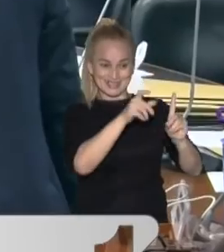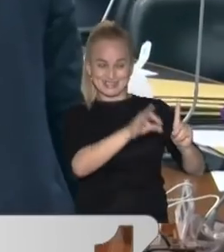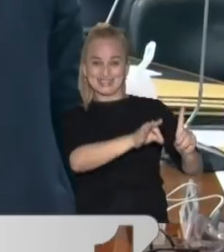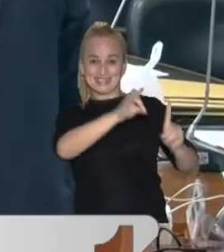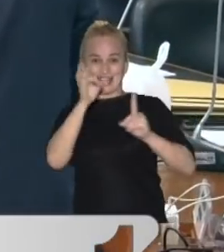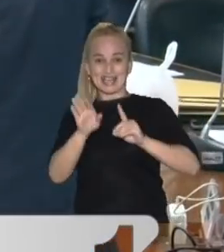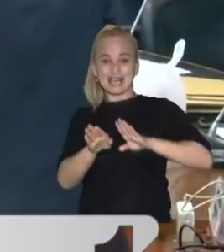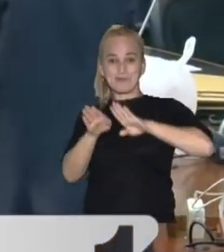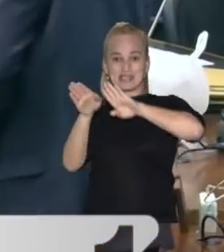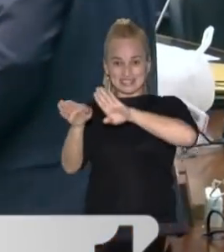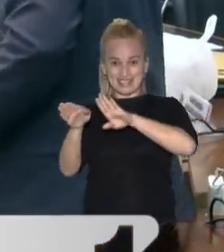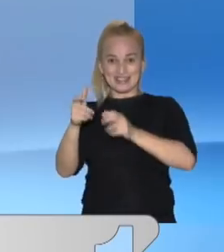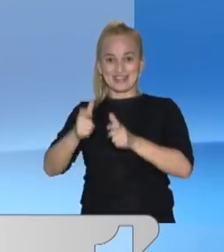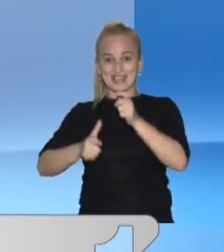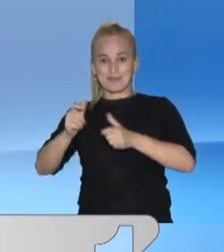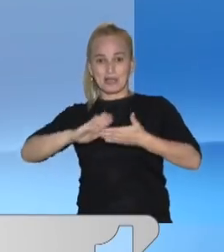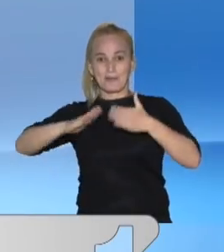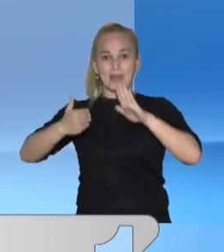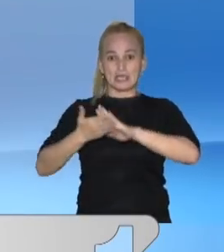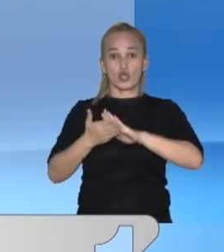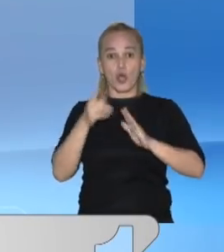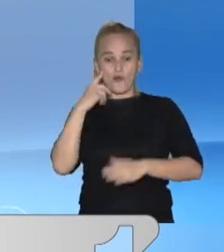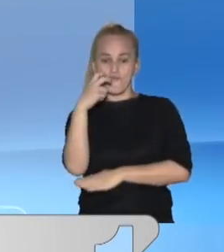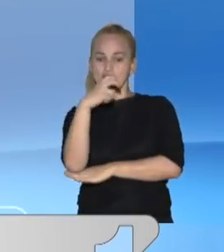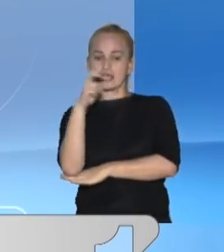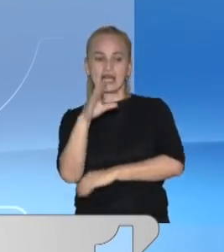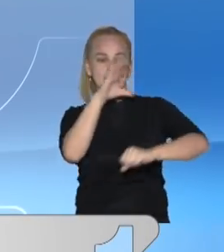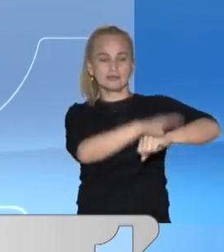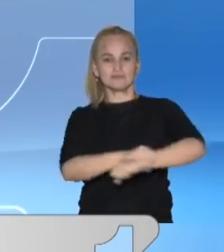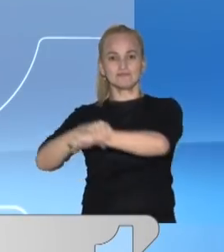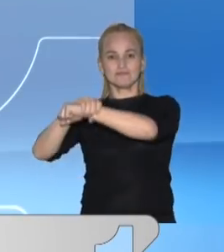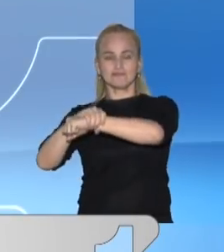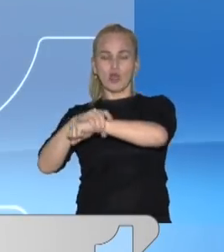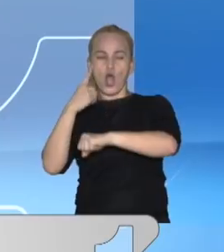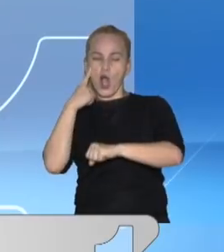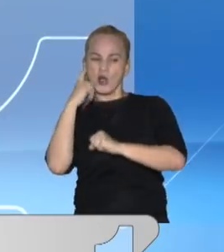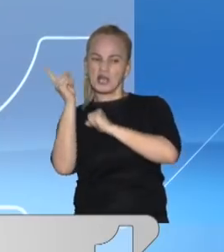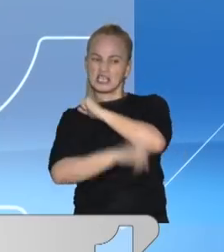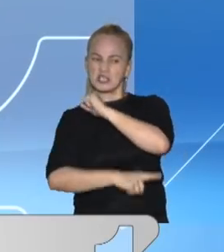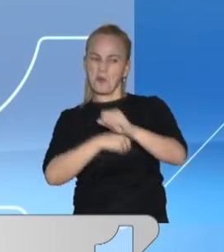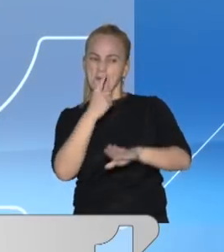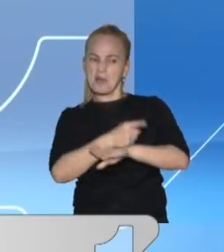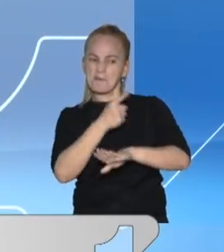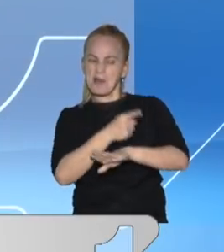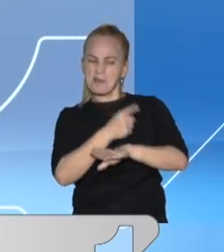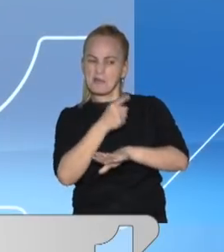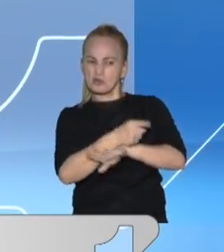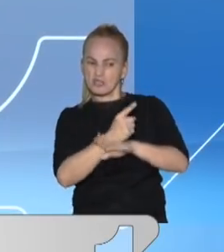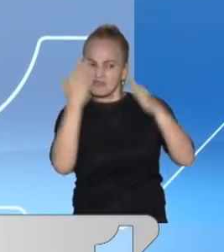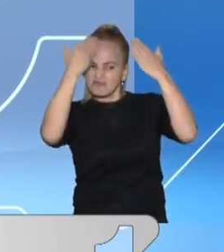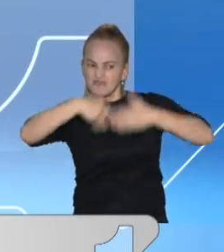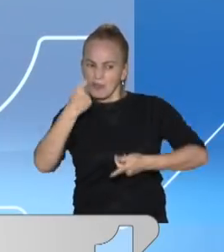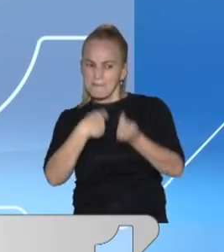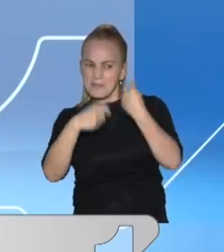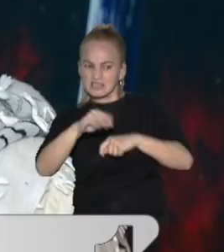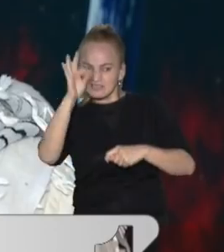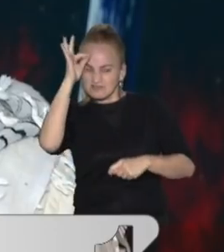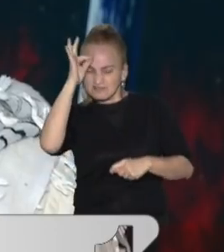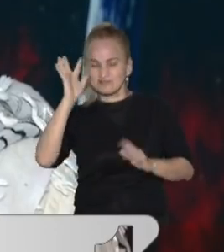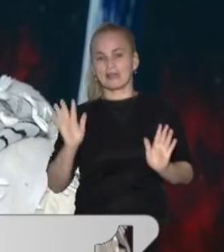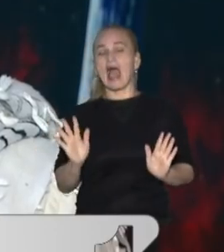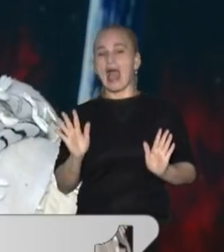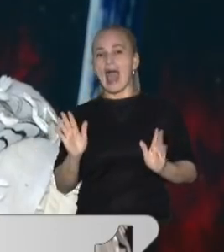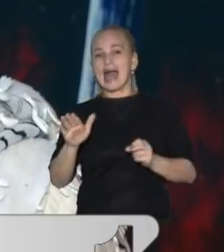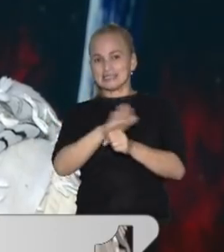FARC. No se pudo posesionar porque la Fiscalía lo capturó y lo acusó de seguir en el narcotráfico después de la desmovilización. Por